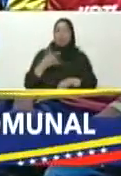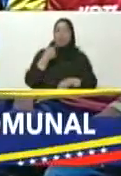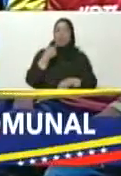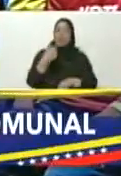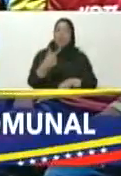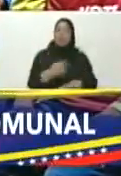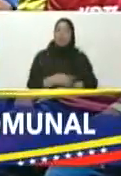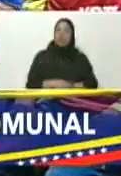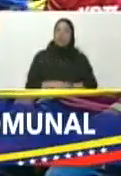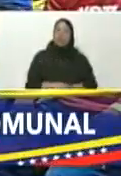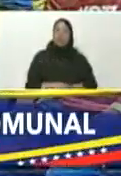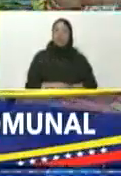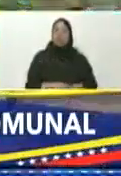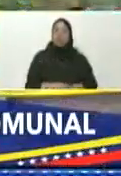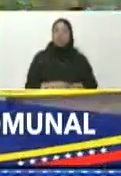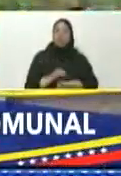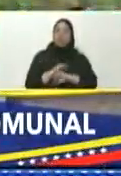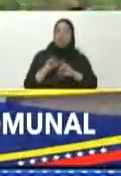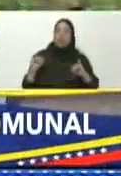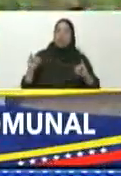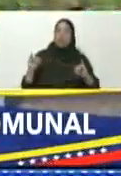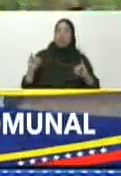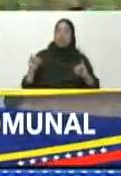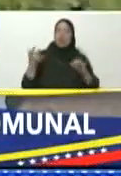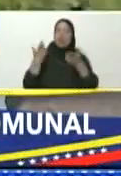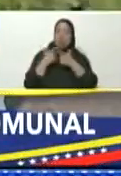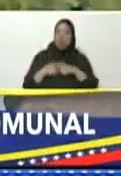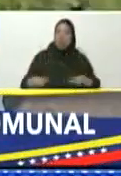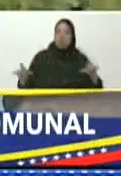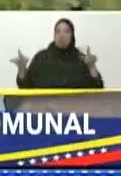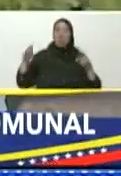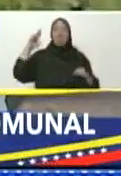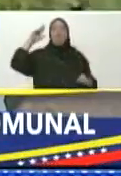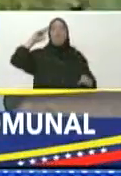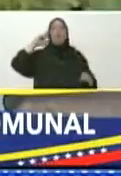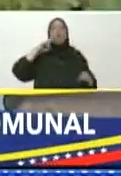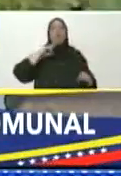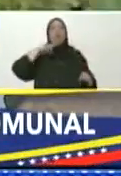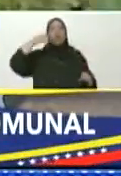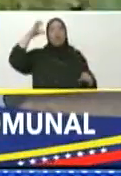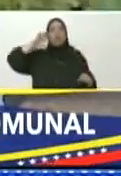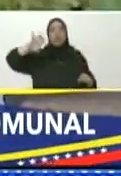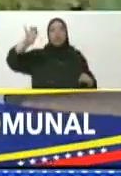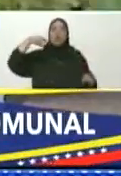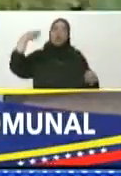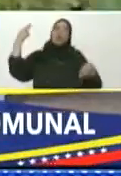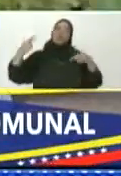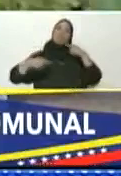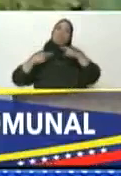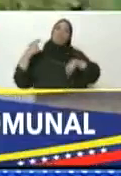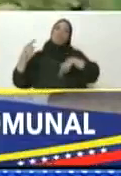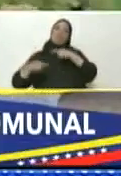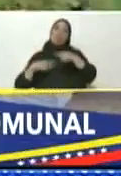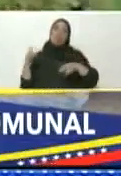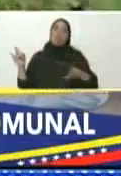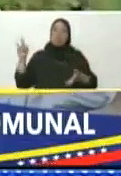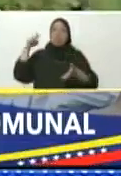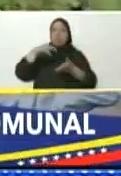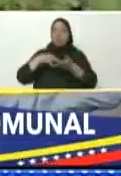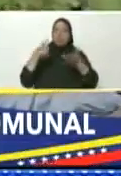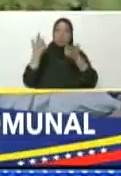Carabobo hoy por hoy es territorio libre y bolivariano de la patria y la revolución. Carabobo, tierra